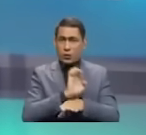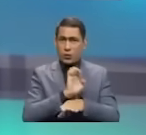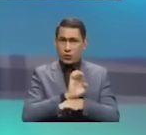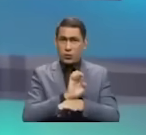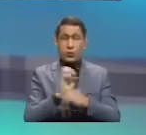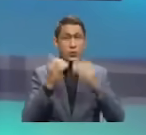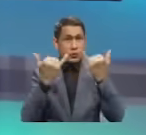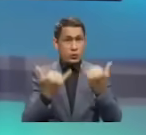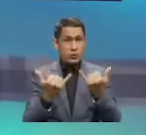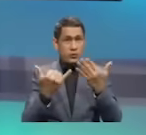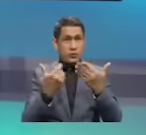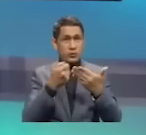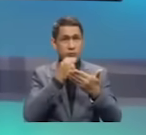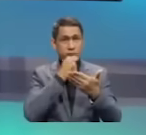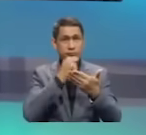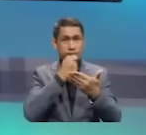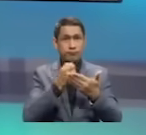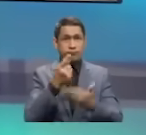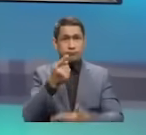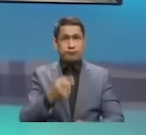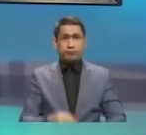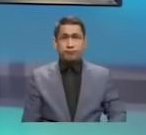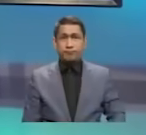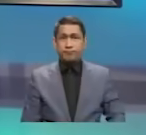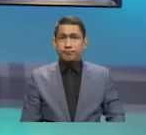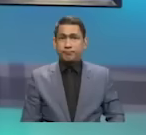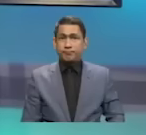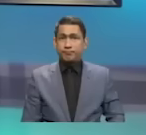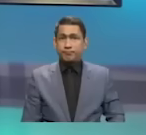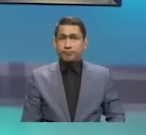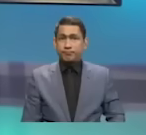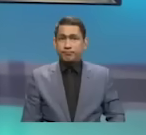precisamente nos tiene un avance sobre este tema.